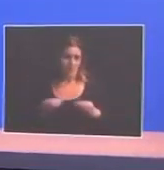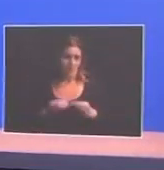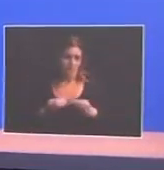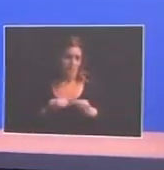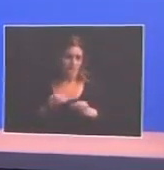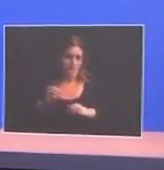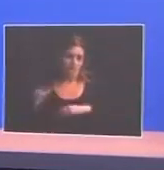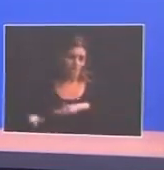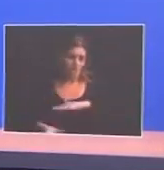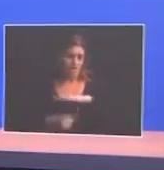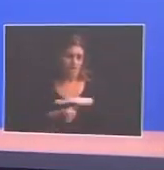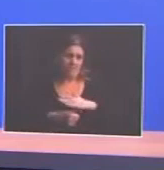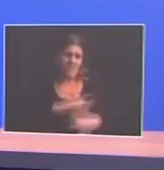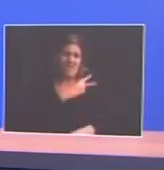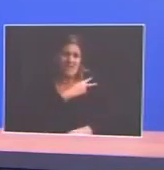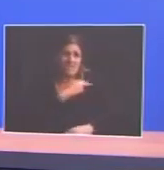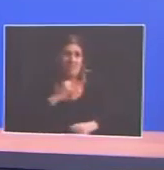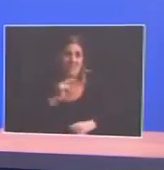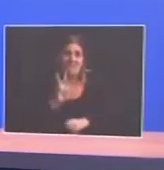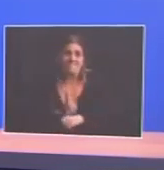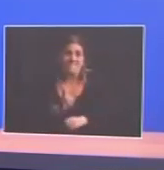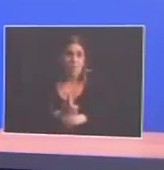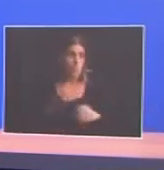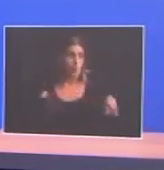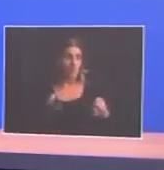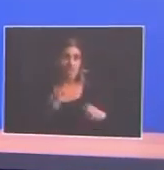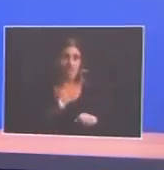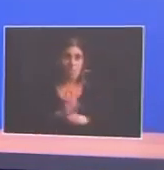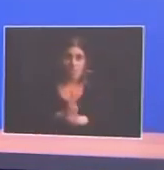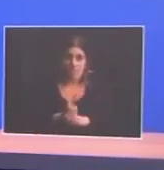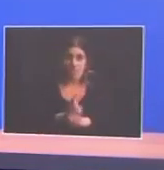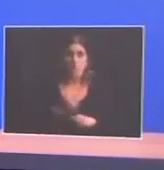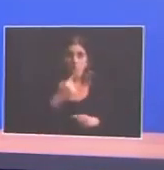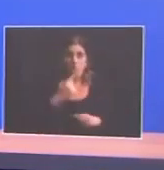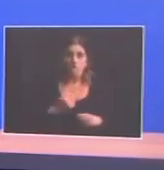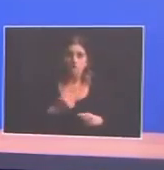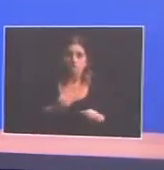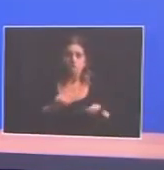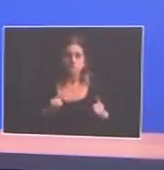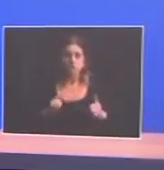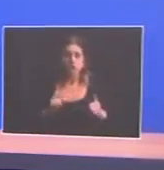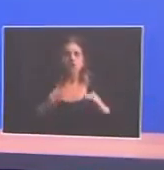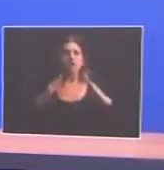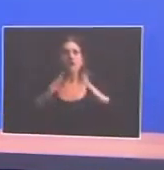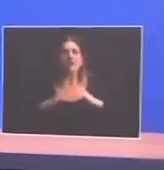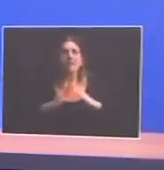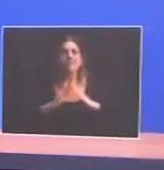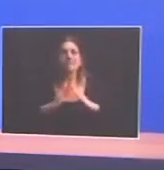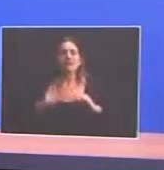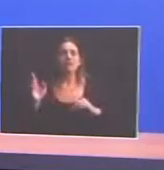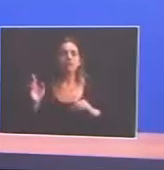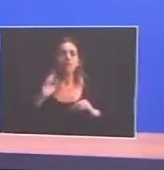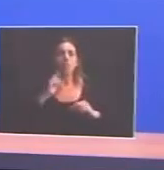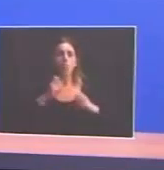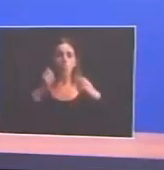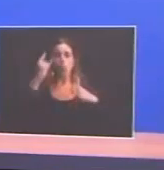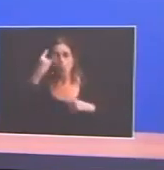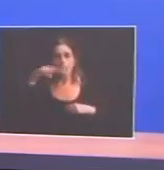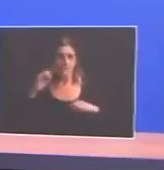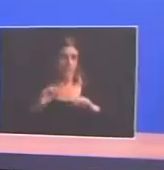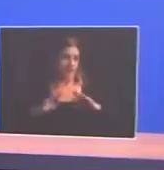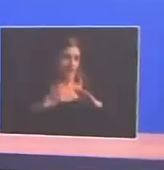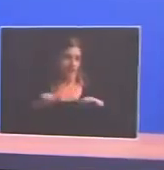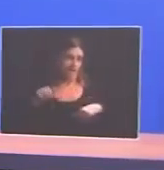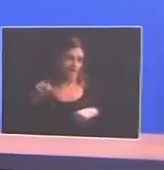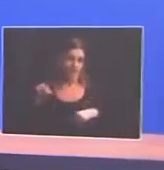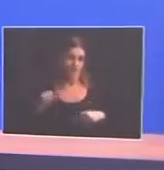que es el pedido de residencia de los argentinos en Uruguay. Todos los que tenían, o muchos de los que tenían algún vínculo con ese